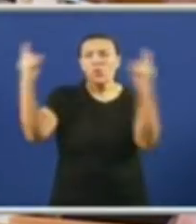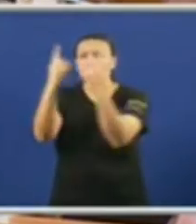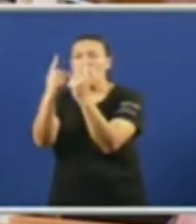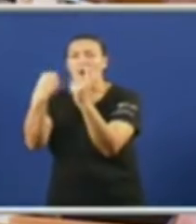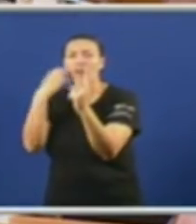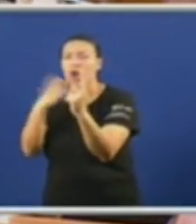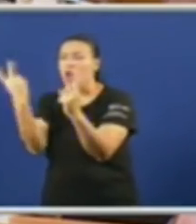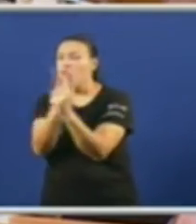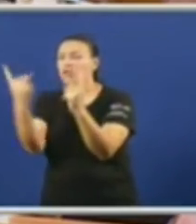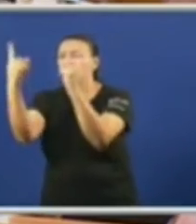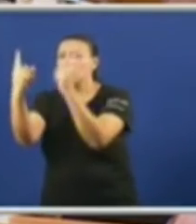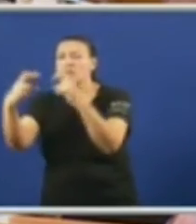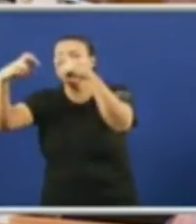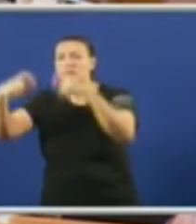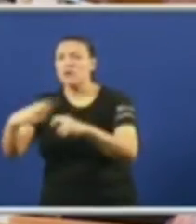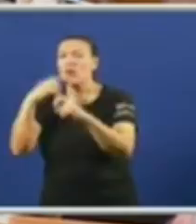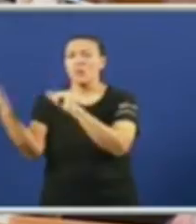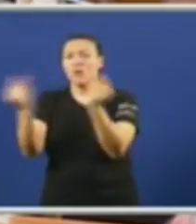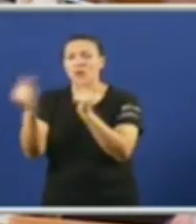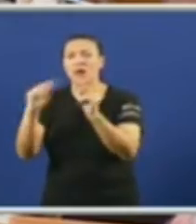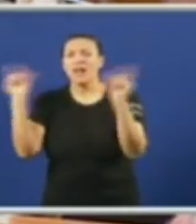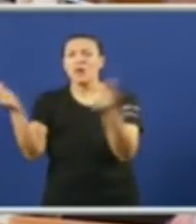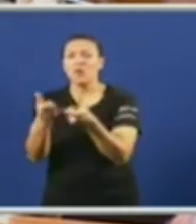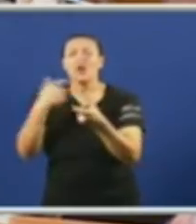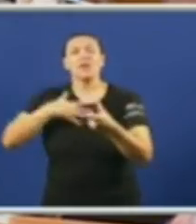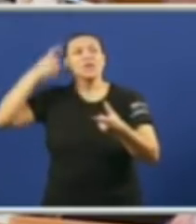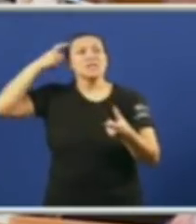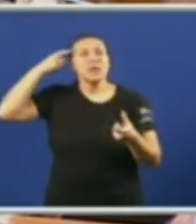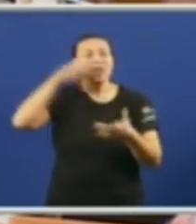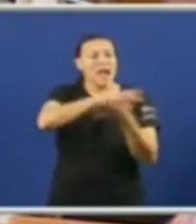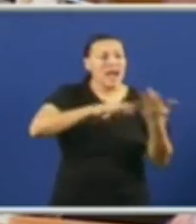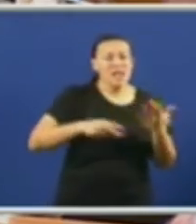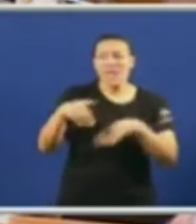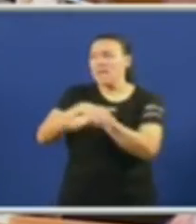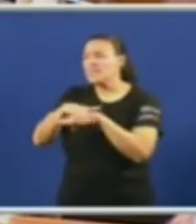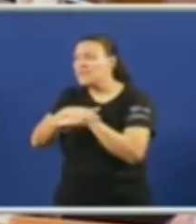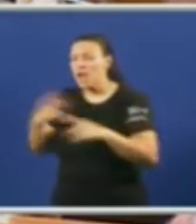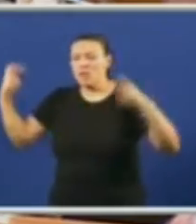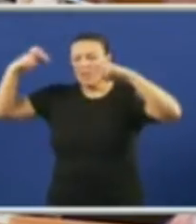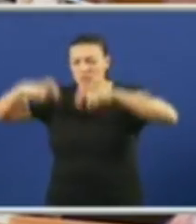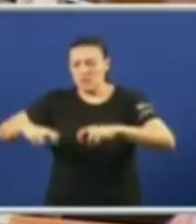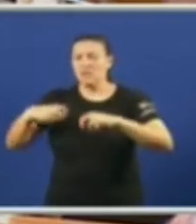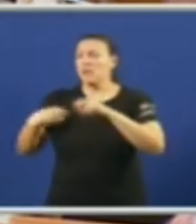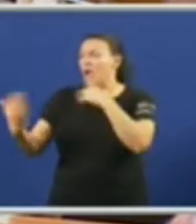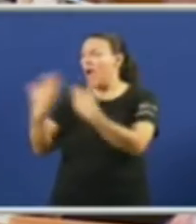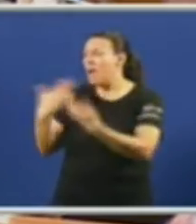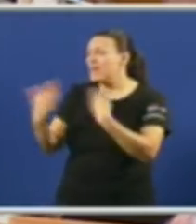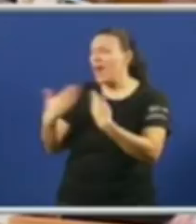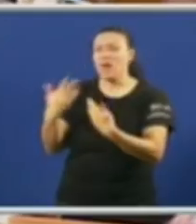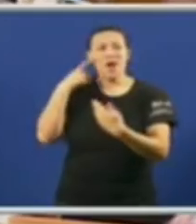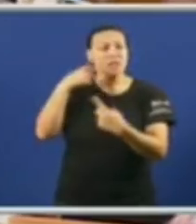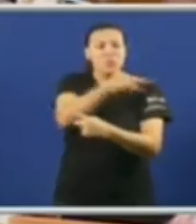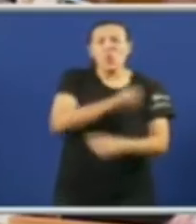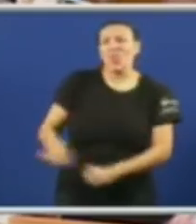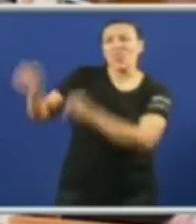Estado. Un encontro bilateral Galiza-Estado, unha negociación de tú a tú, de igual a igual, para defender